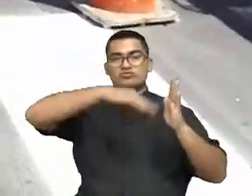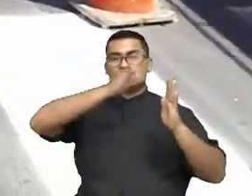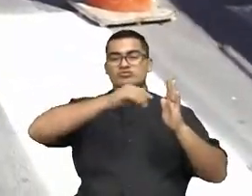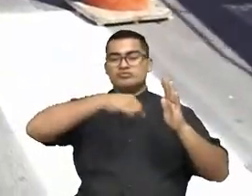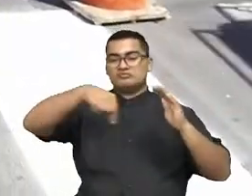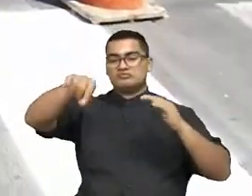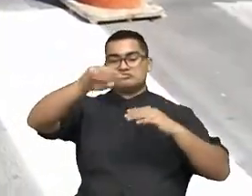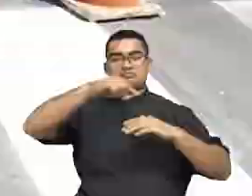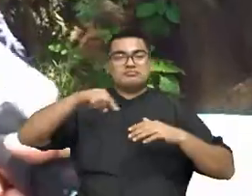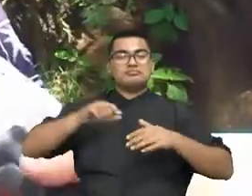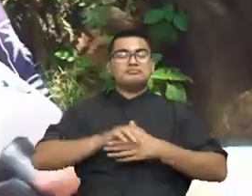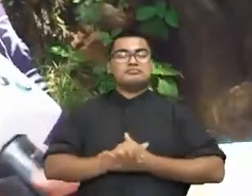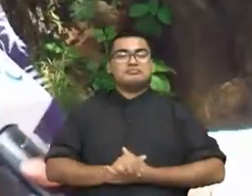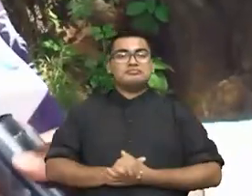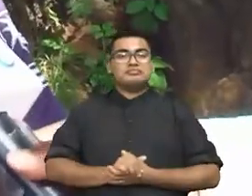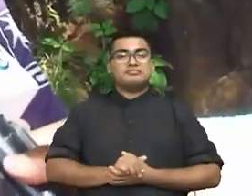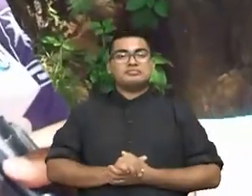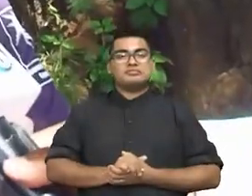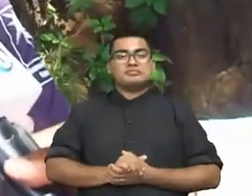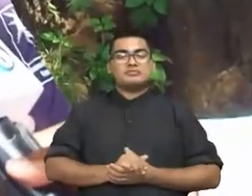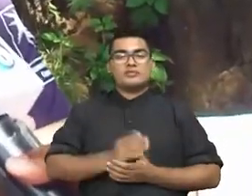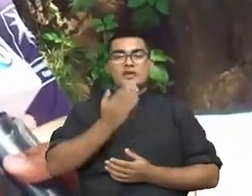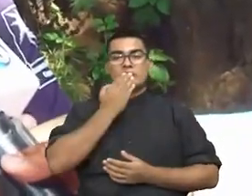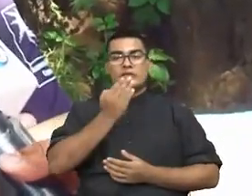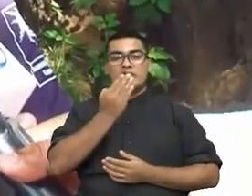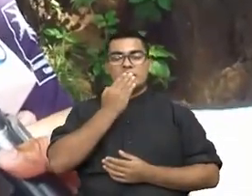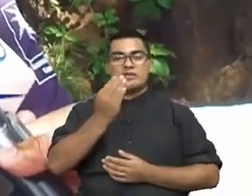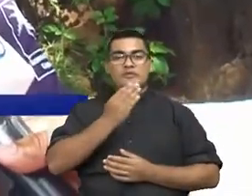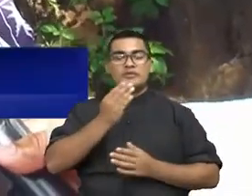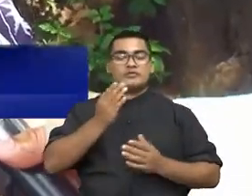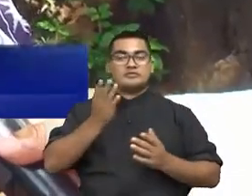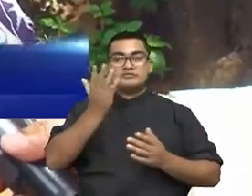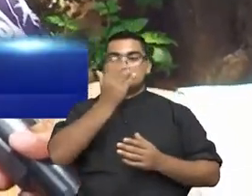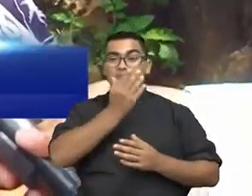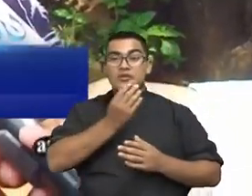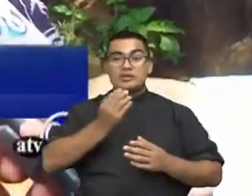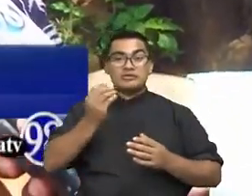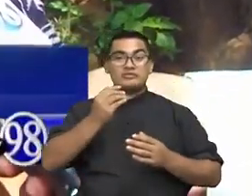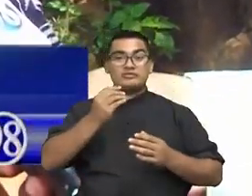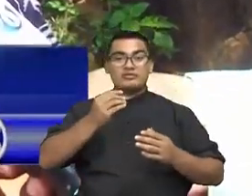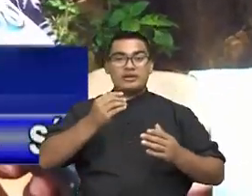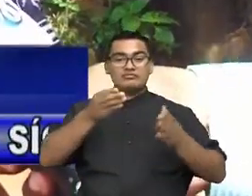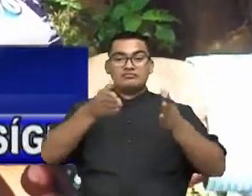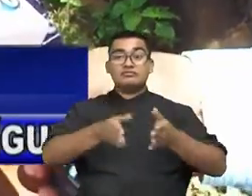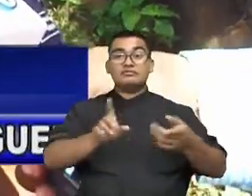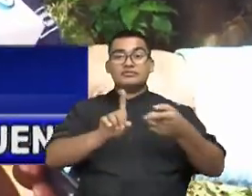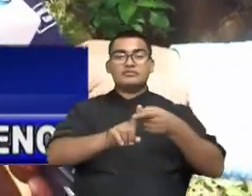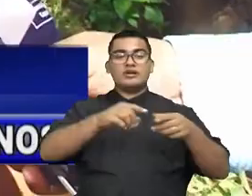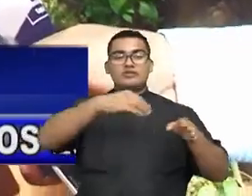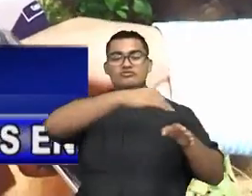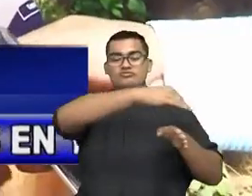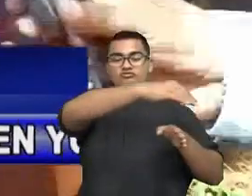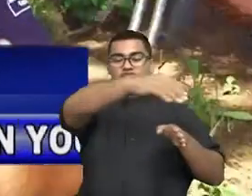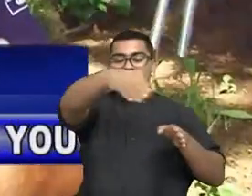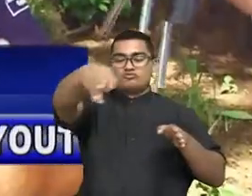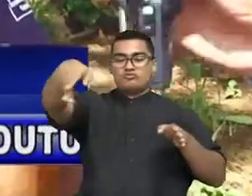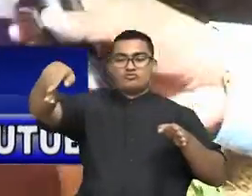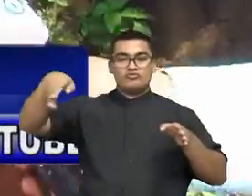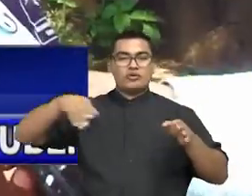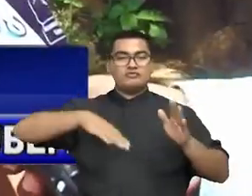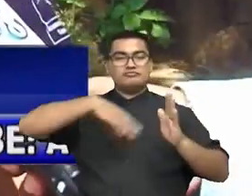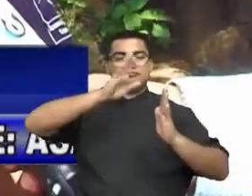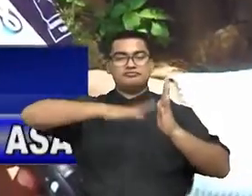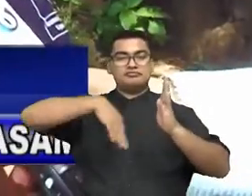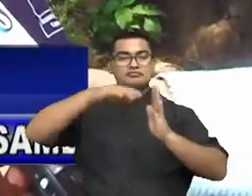cementerio. Me parece muy bueno que le den mantenimiento y que se mire mejor el cementerio. ¿Usted tiene algún